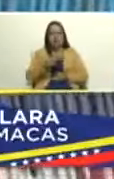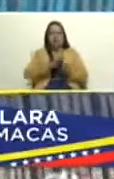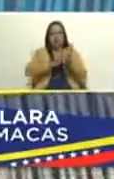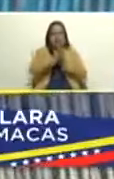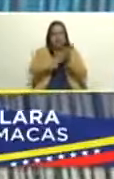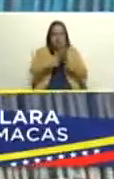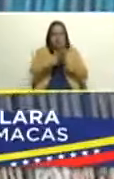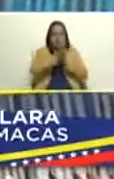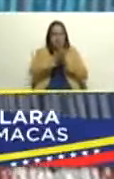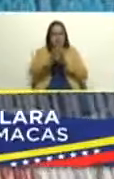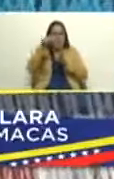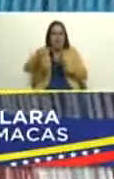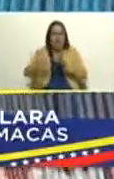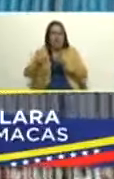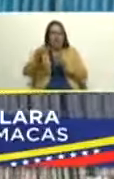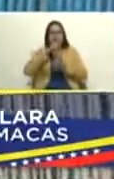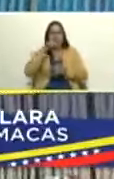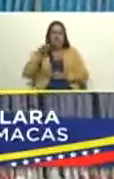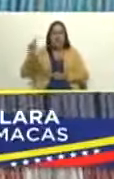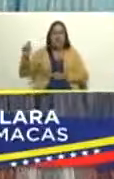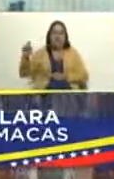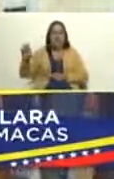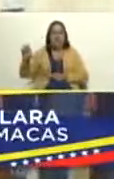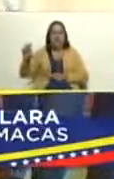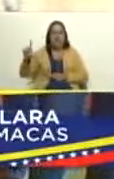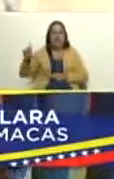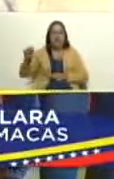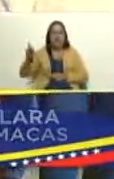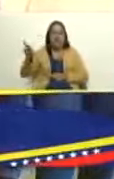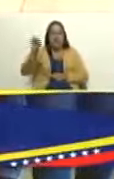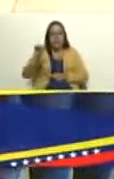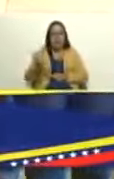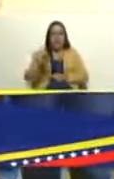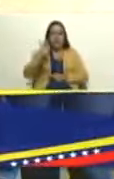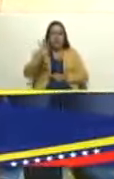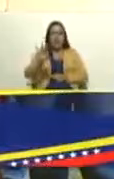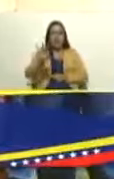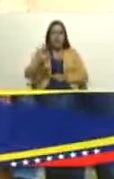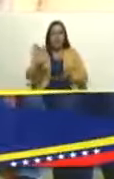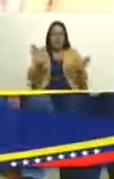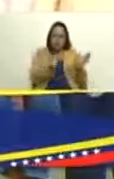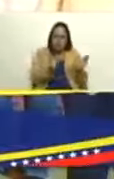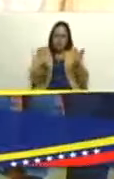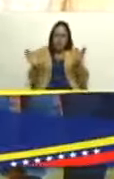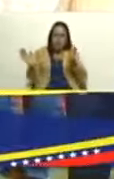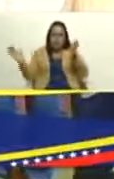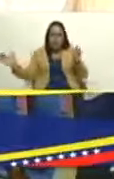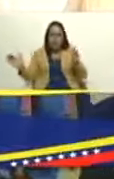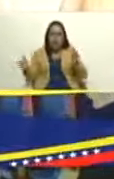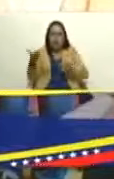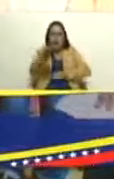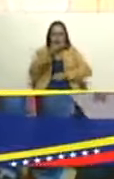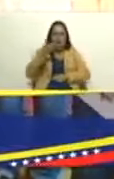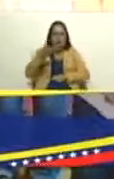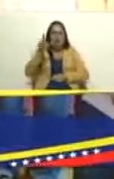nuestros telares, como puede ver, los hay en los tres tamaños, individual, matrimonial. Ellos son mis ayudantes, mis